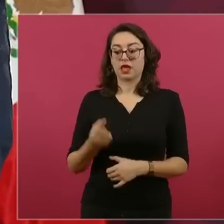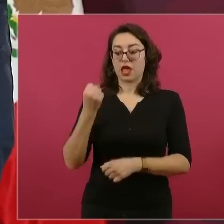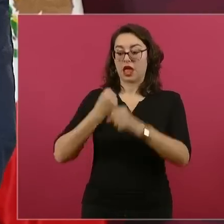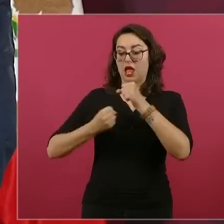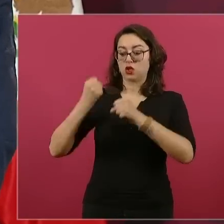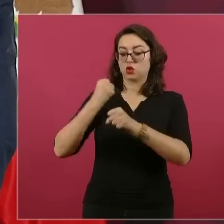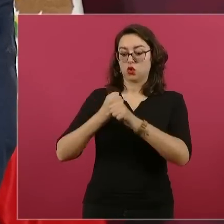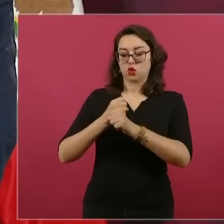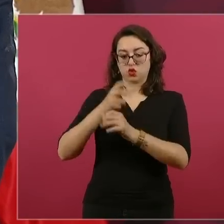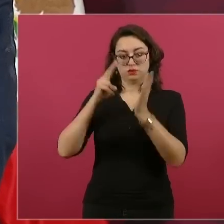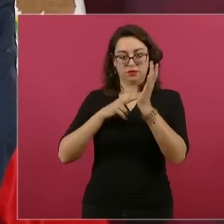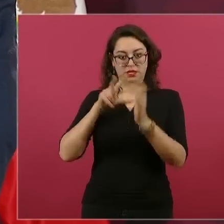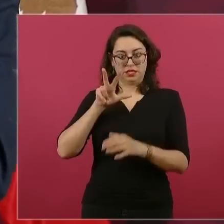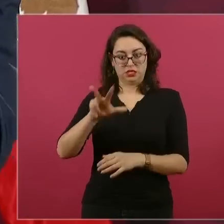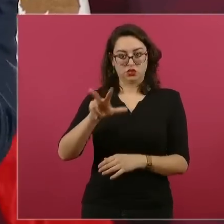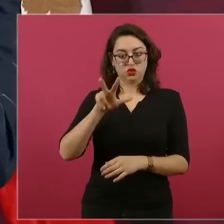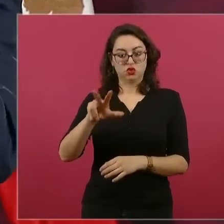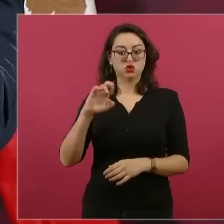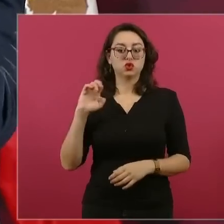del gobierno anterior,